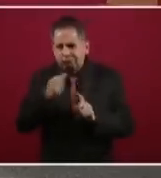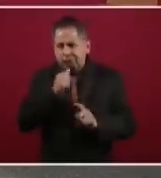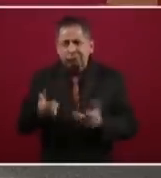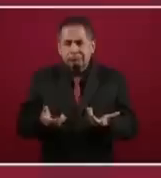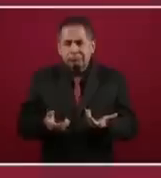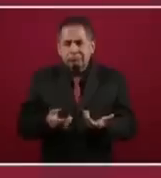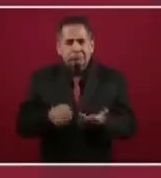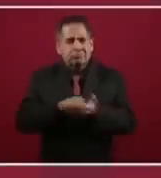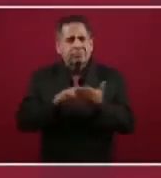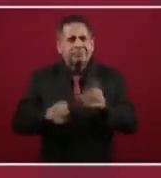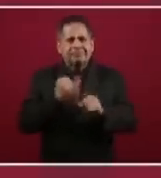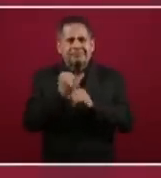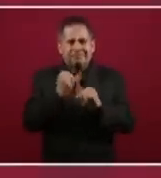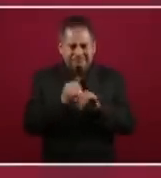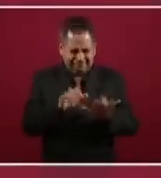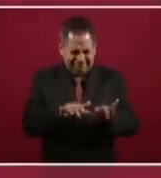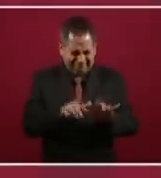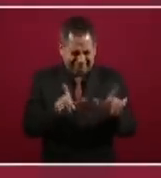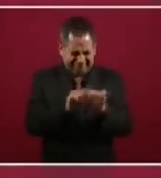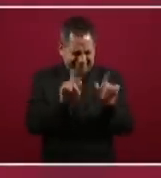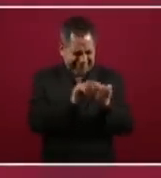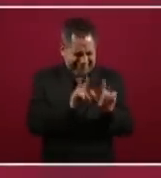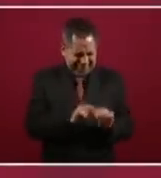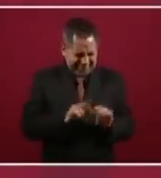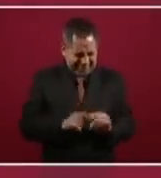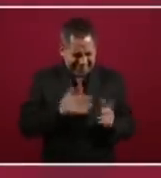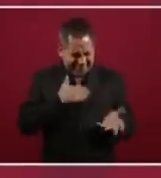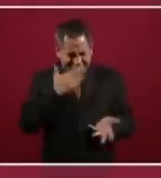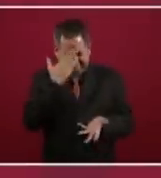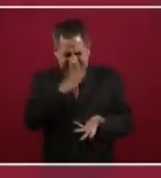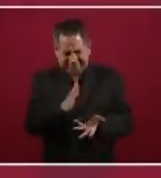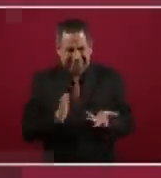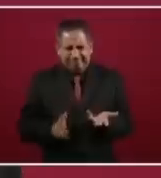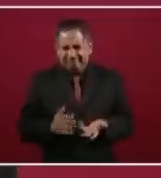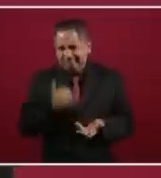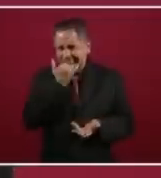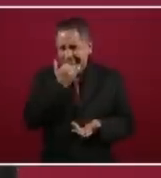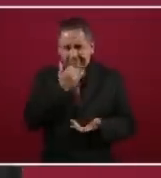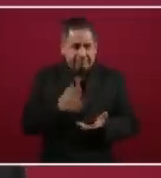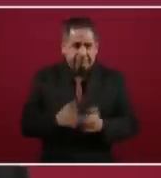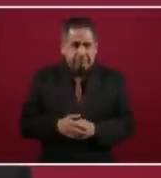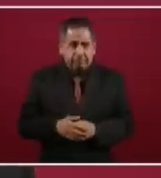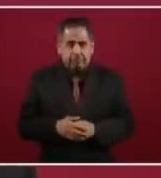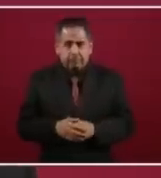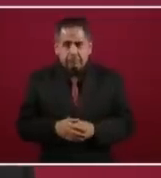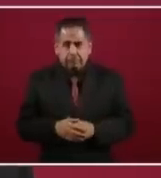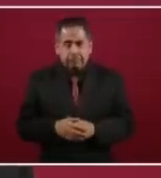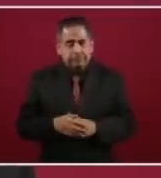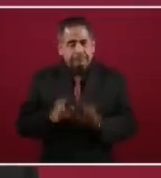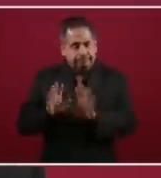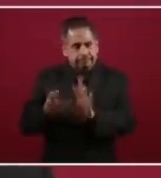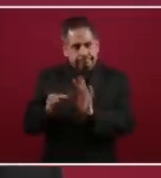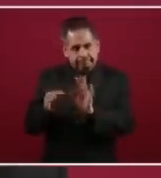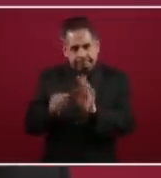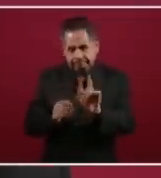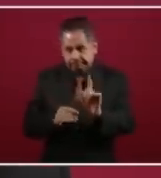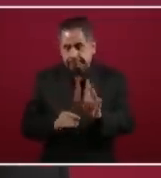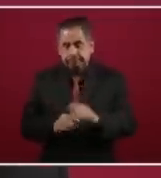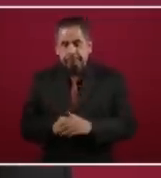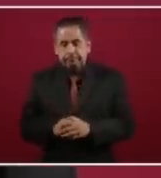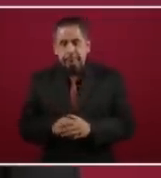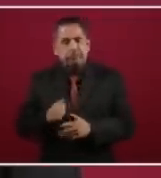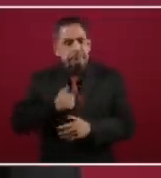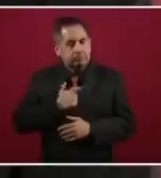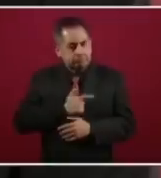el internet y demás, en las redes, ¿sí? Pero antes de cerrar el paréntesis, a mí